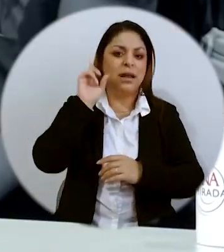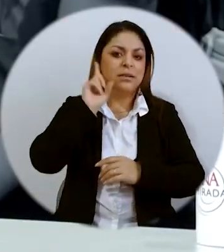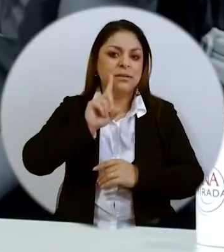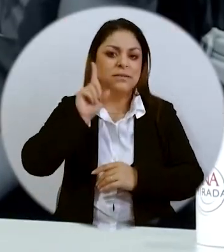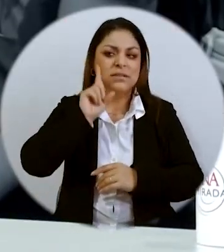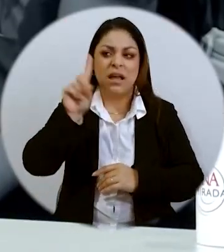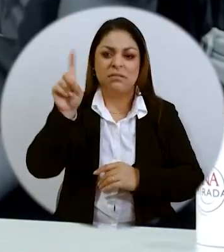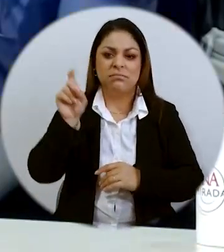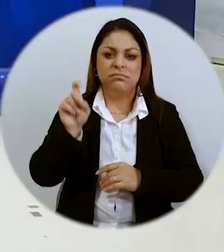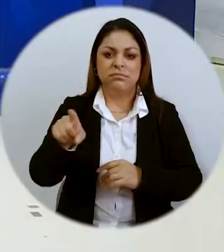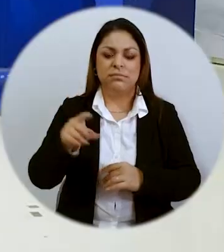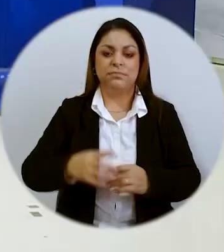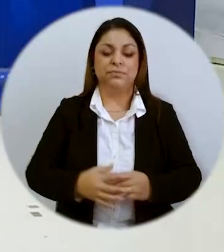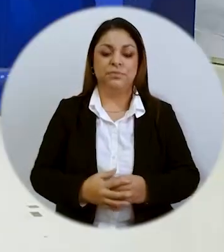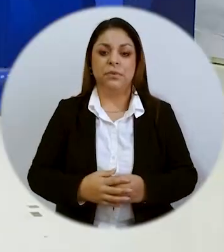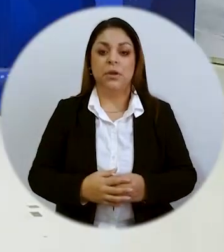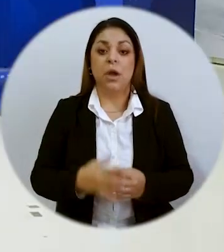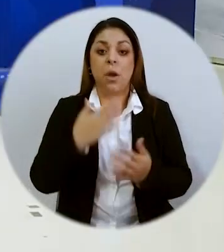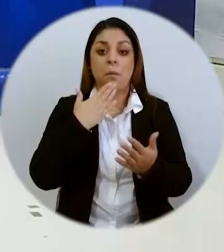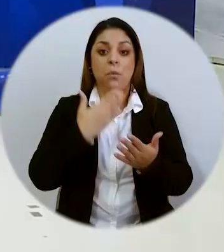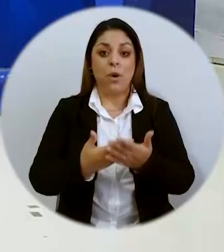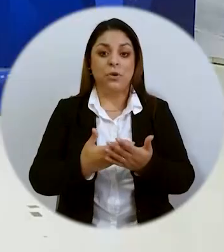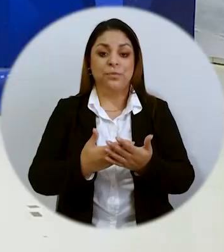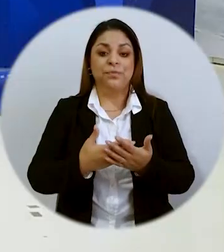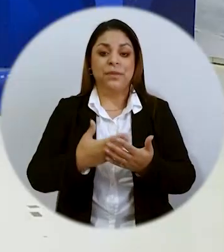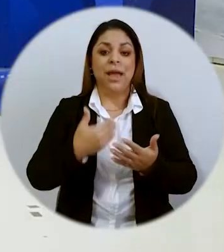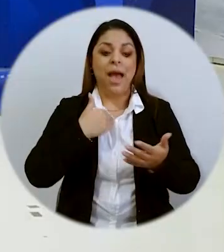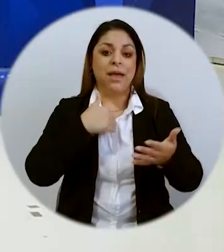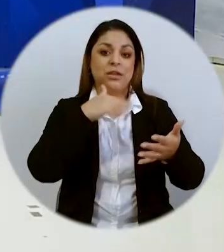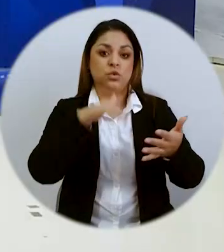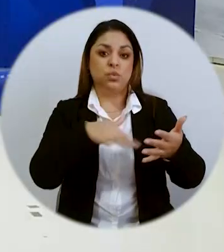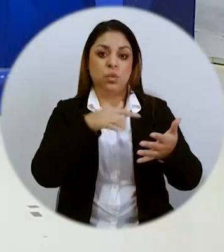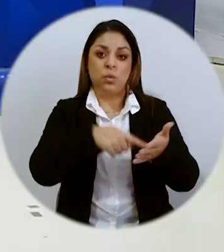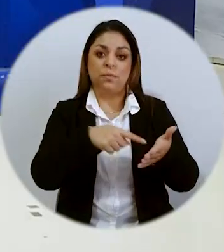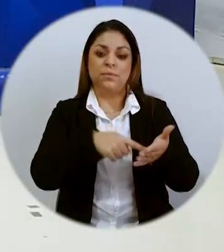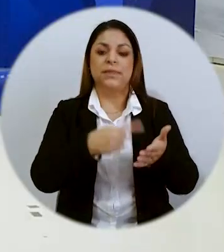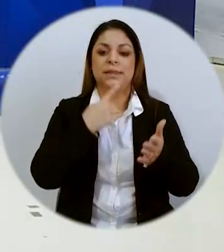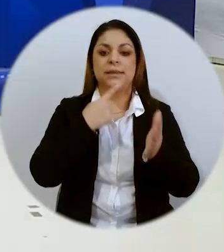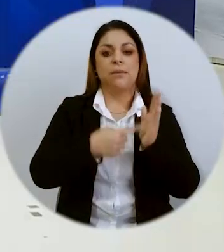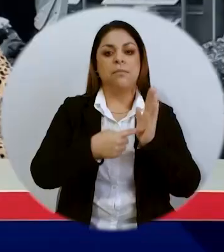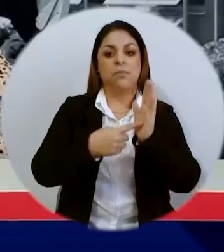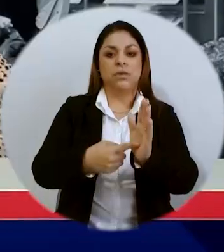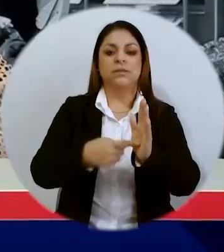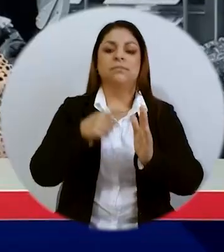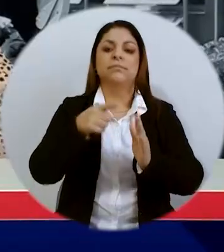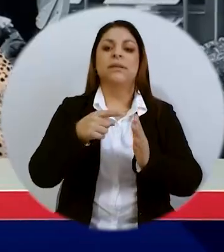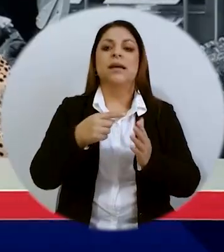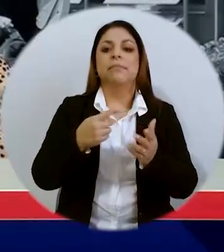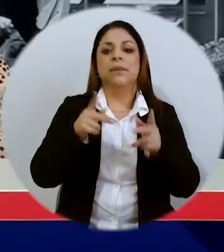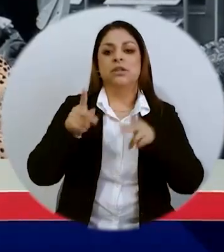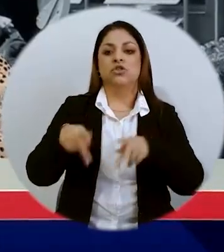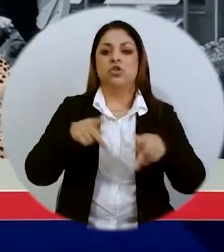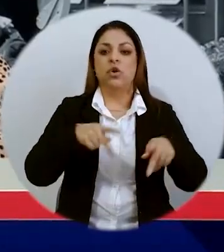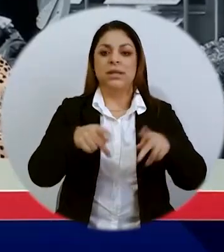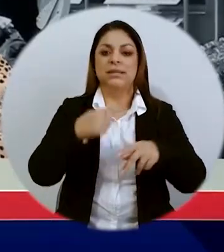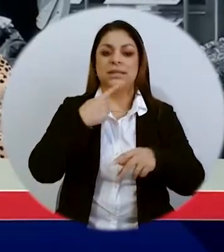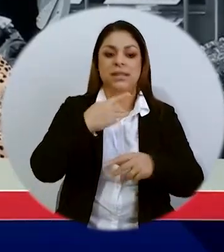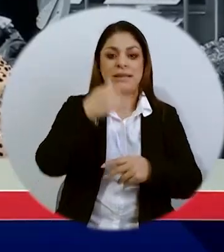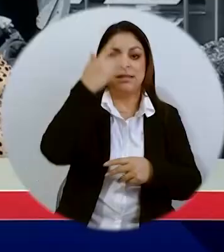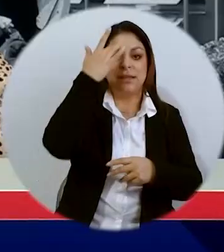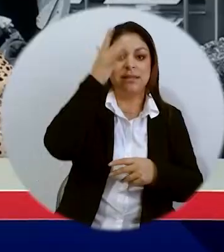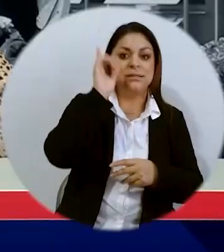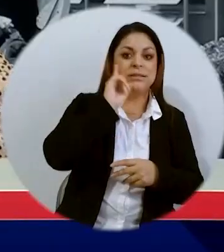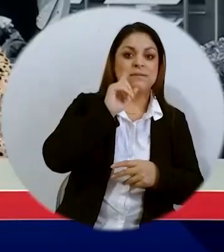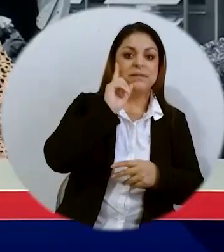artificial. Bueno, en el estudio se muestra que las personas asocian inteligencia artificial con